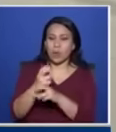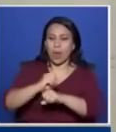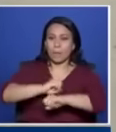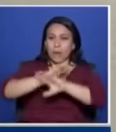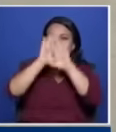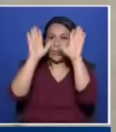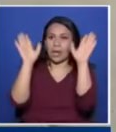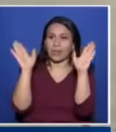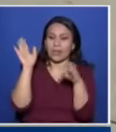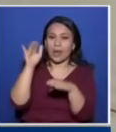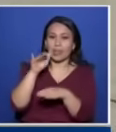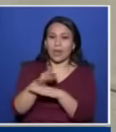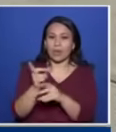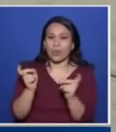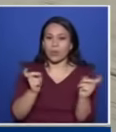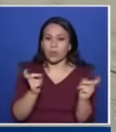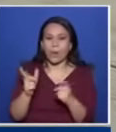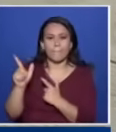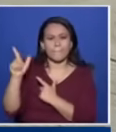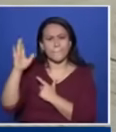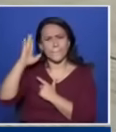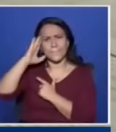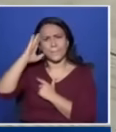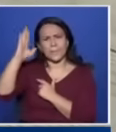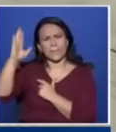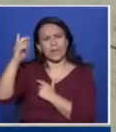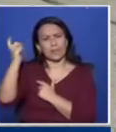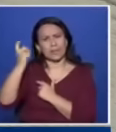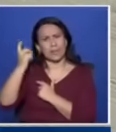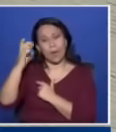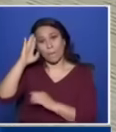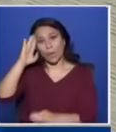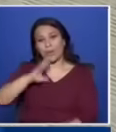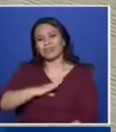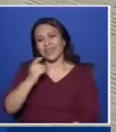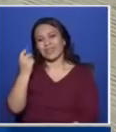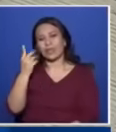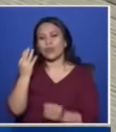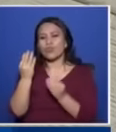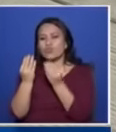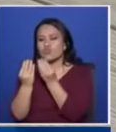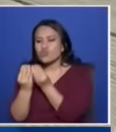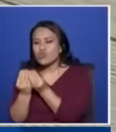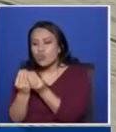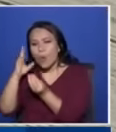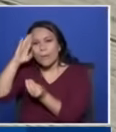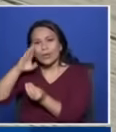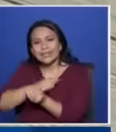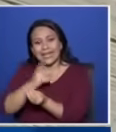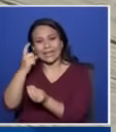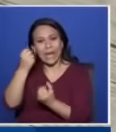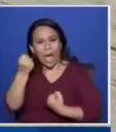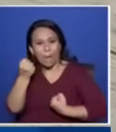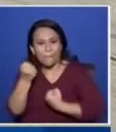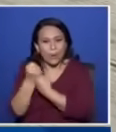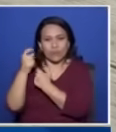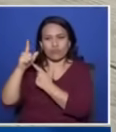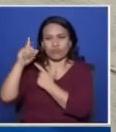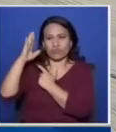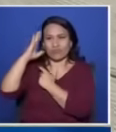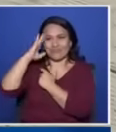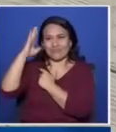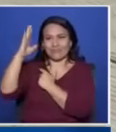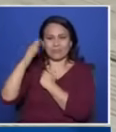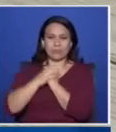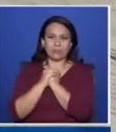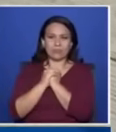y vespertina. Militares también, porque los policías yo sé que no se van a abastecer. O sea, si se entraron en un